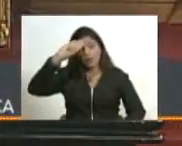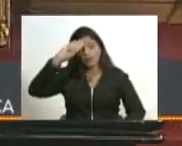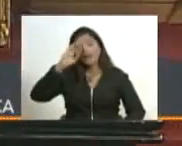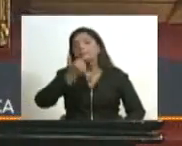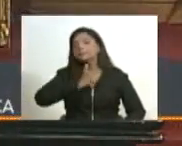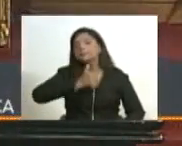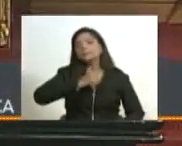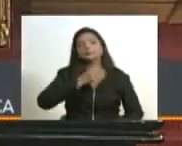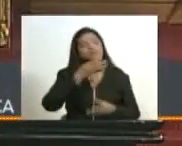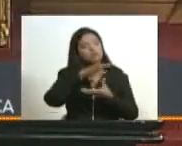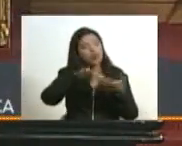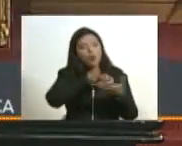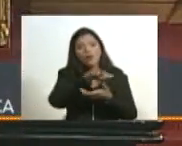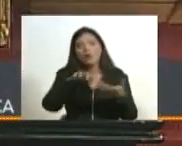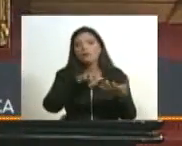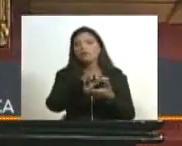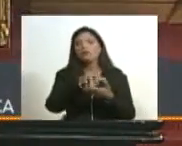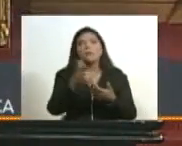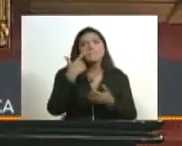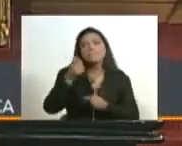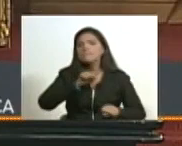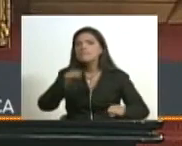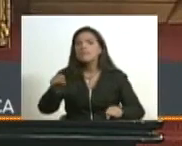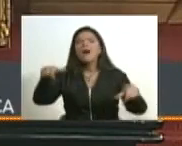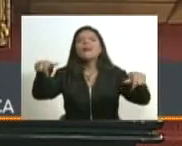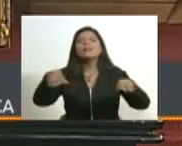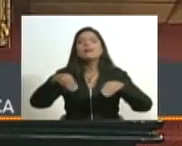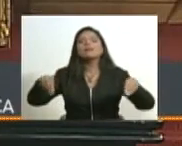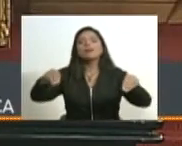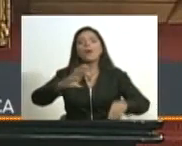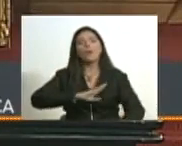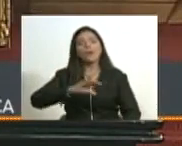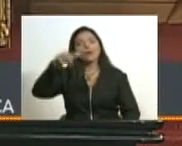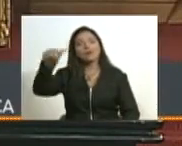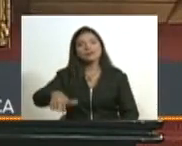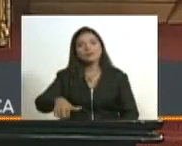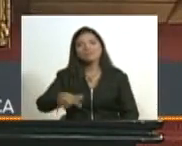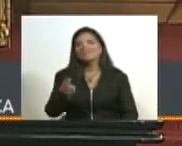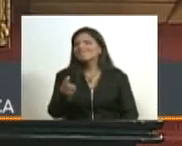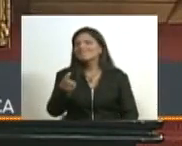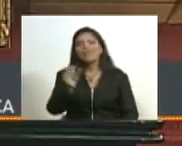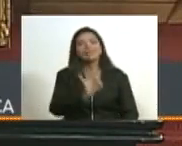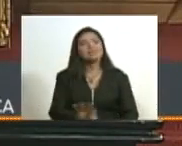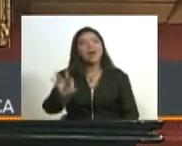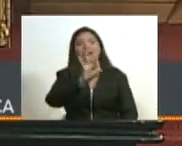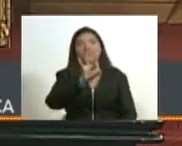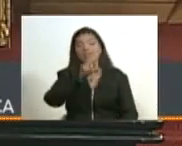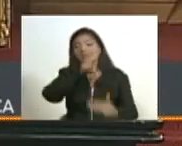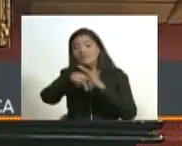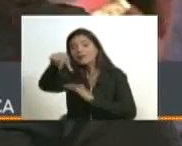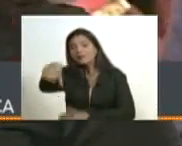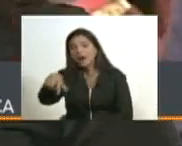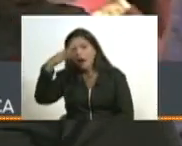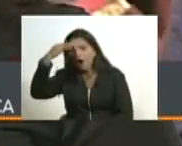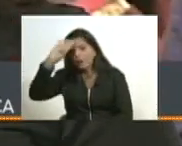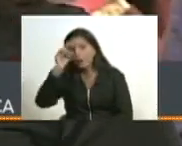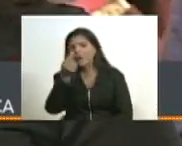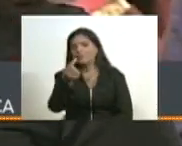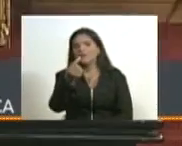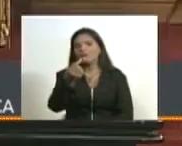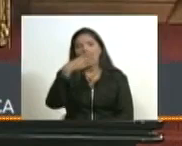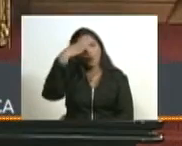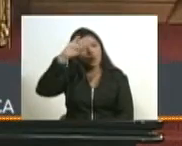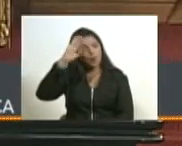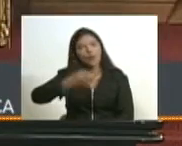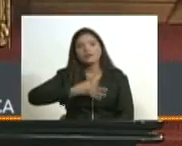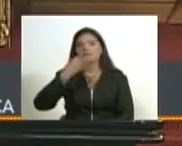sus problemas altivos y dicen, esta tierra nos pertenece y aquí nadie va a entrar a Cuba. Cuba siempre